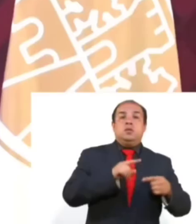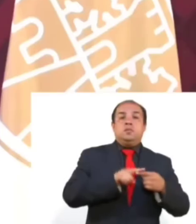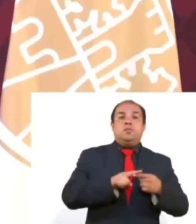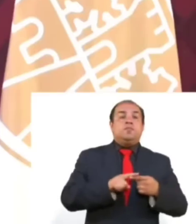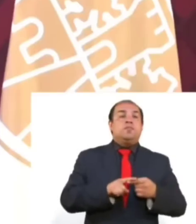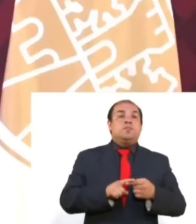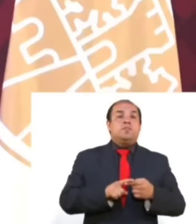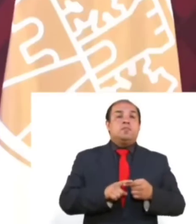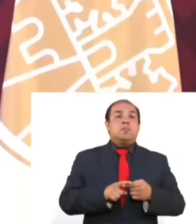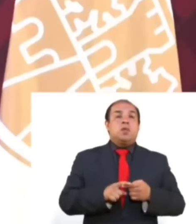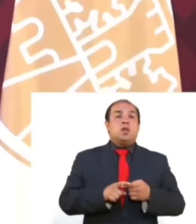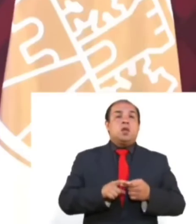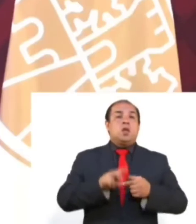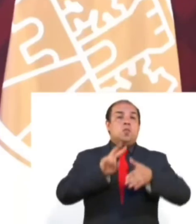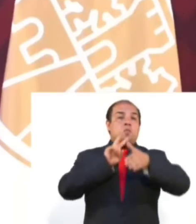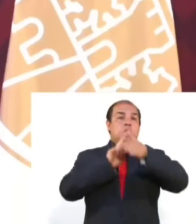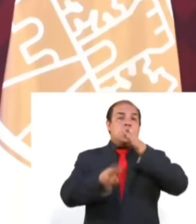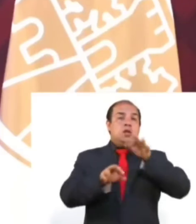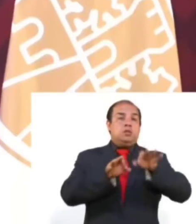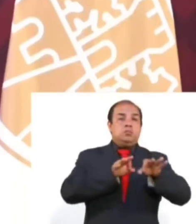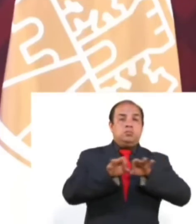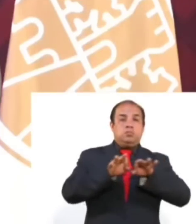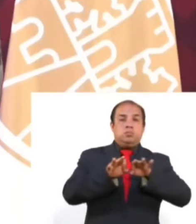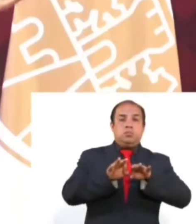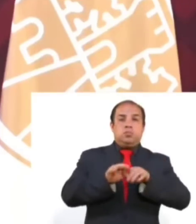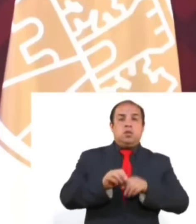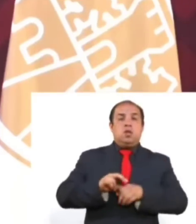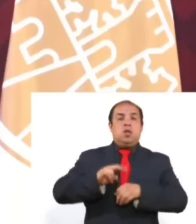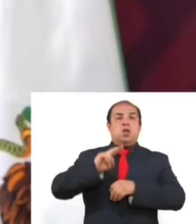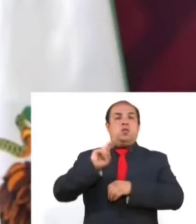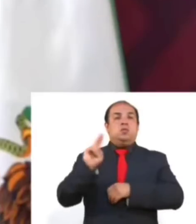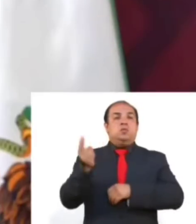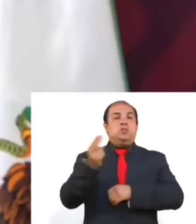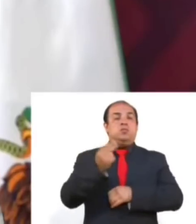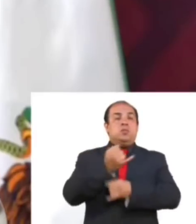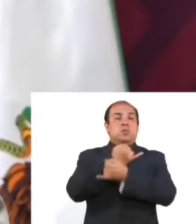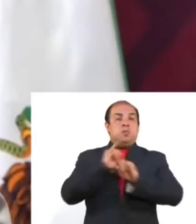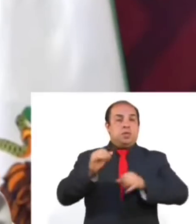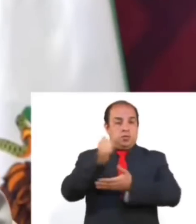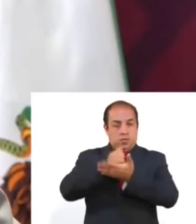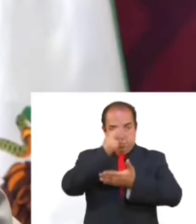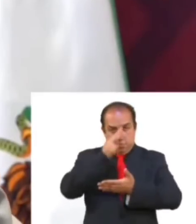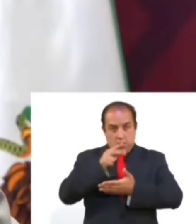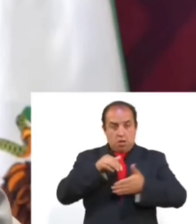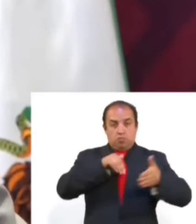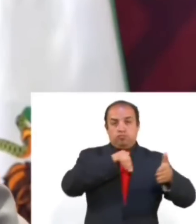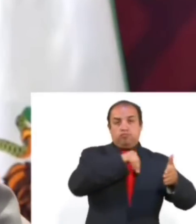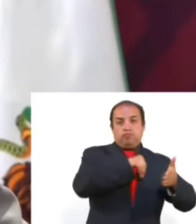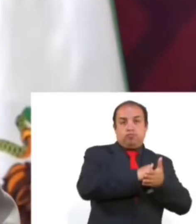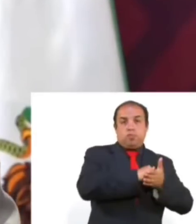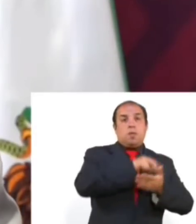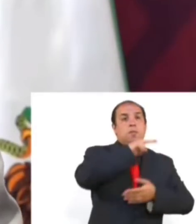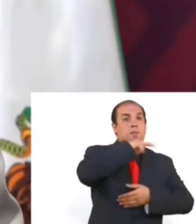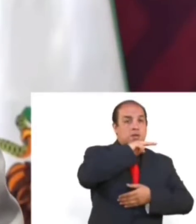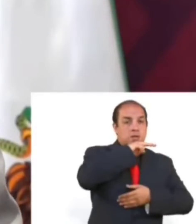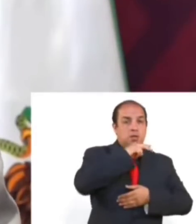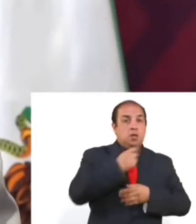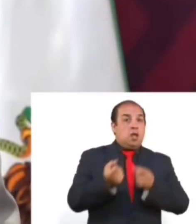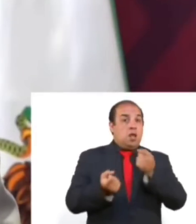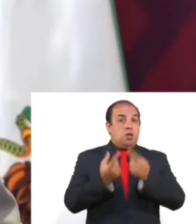estará operando desde la Universidad Autónoma de la Ciudad de México hasta Mixcoac en algunos